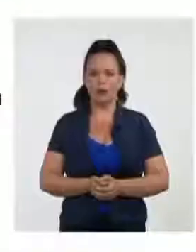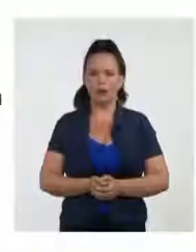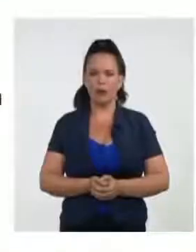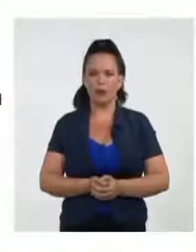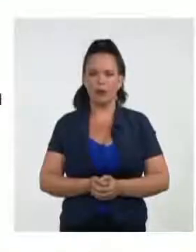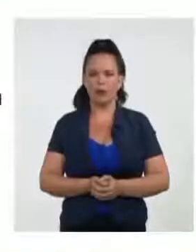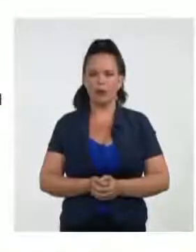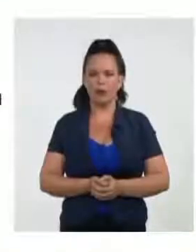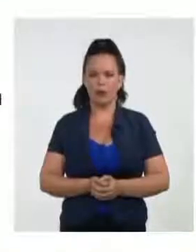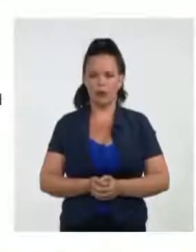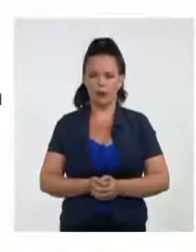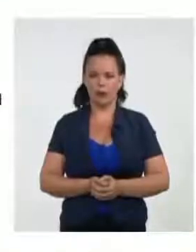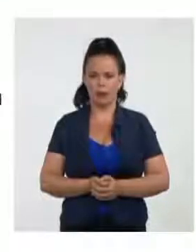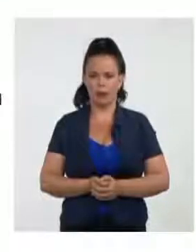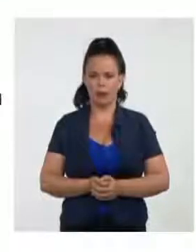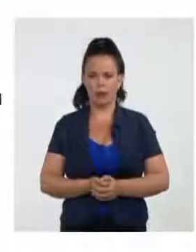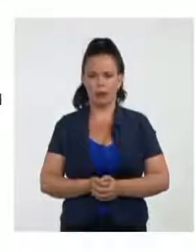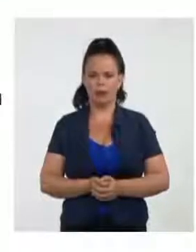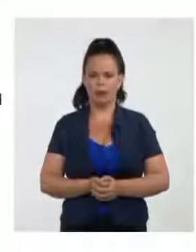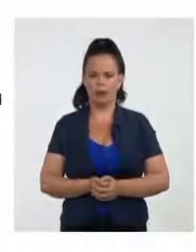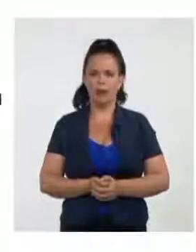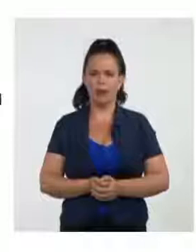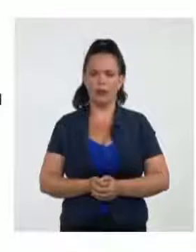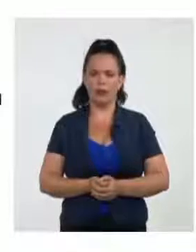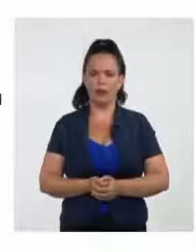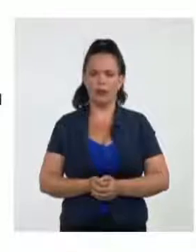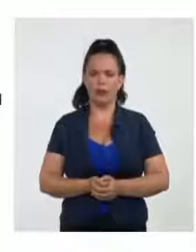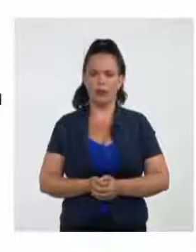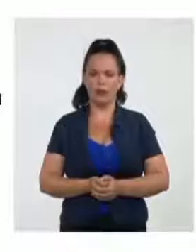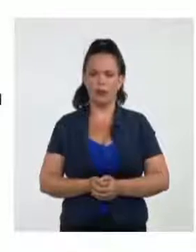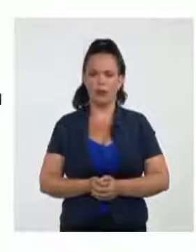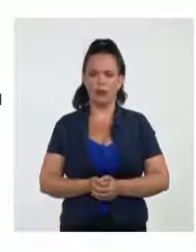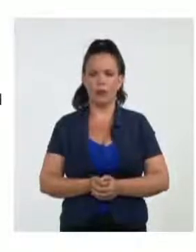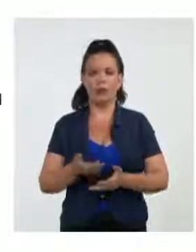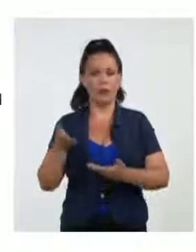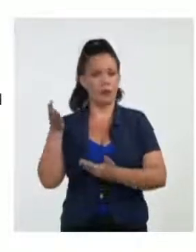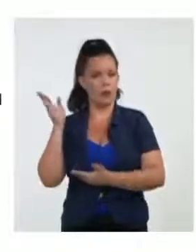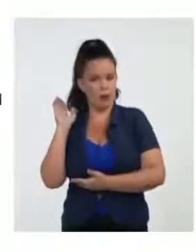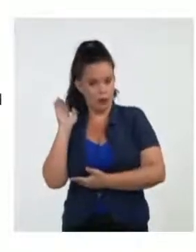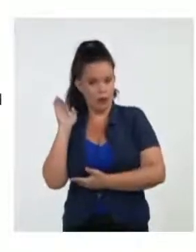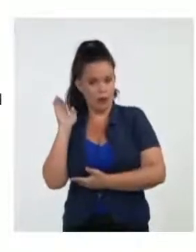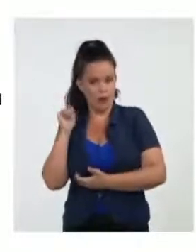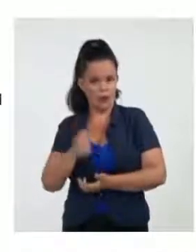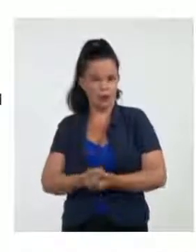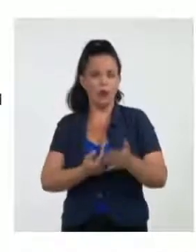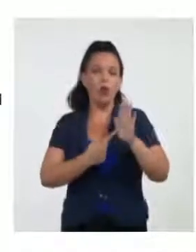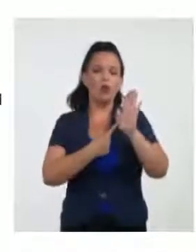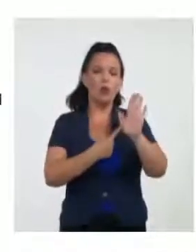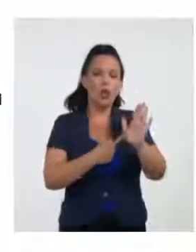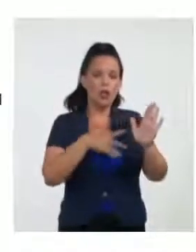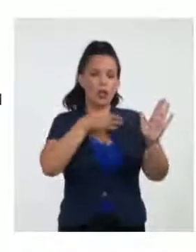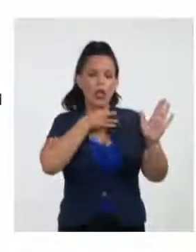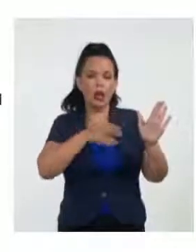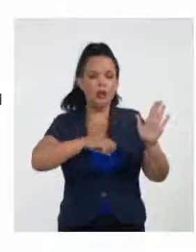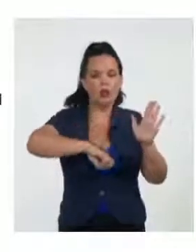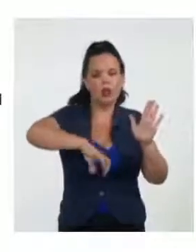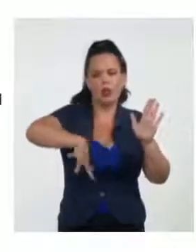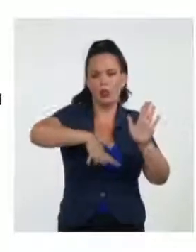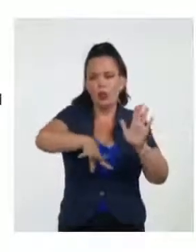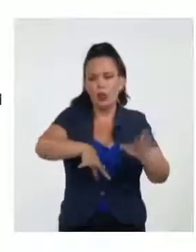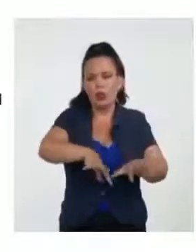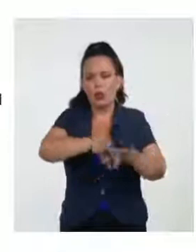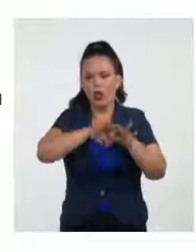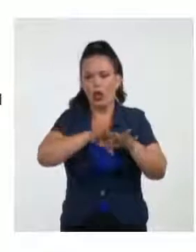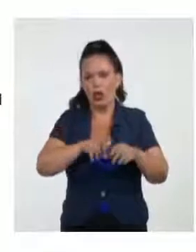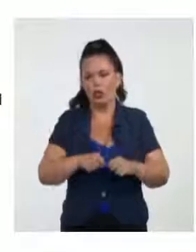utilizando, digamos, extremos, ¿no? Situaciones extremas. Aquí estamos considerando una alta protección. Si estamos